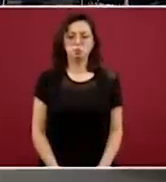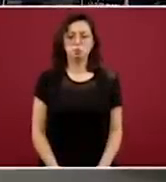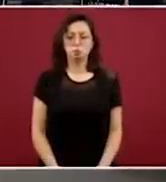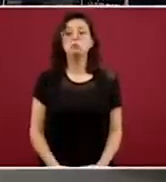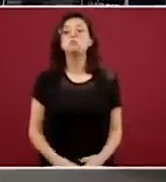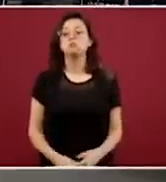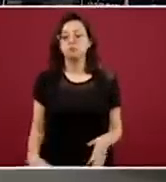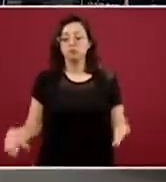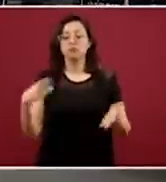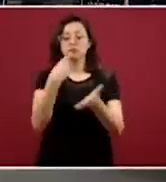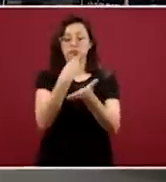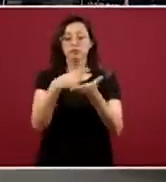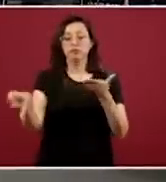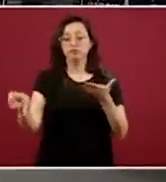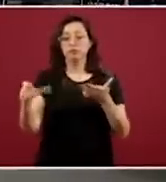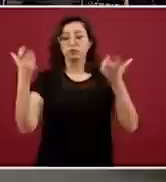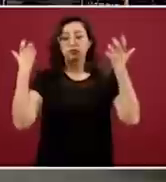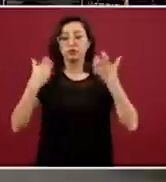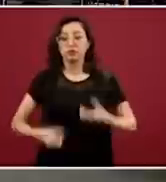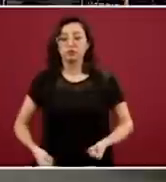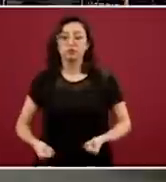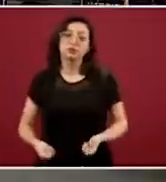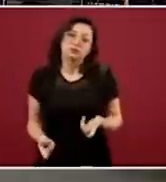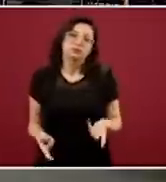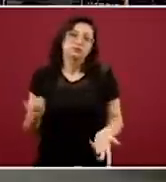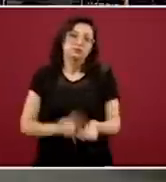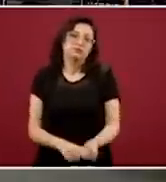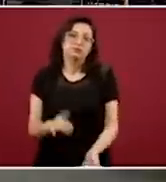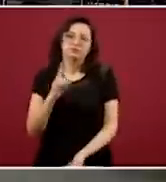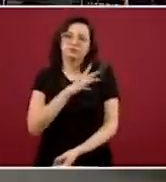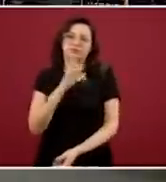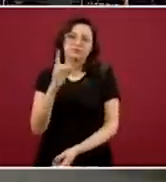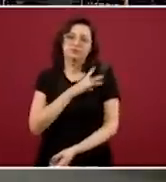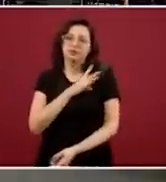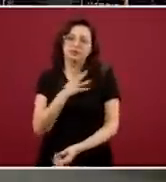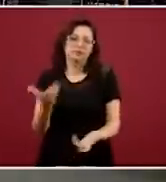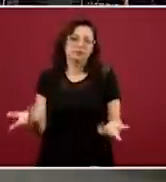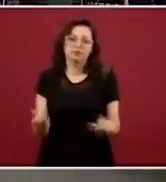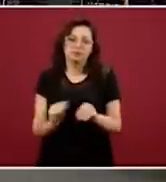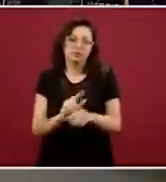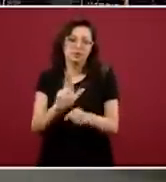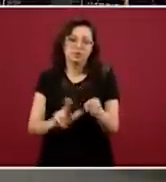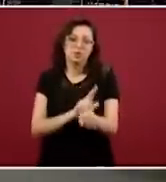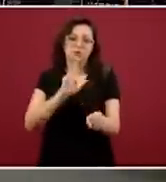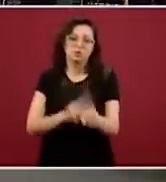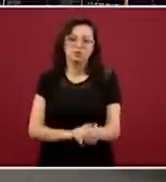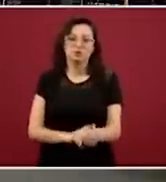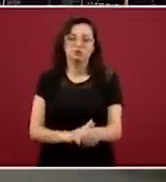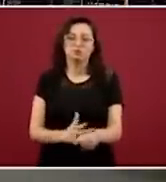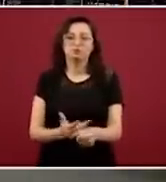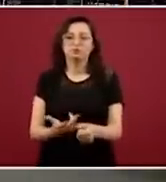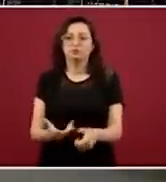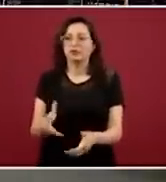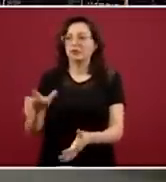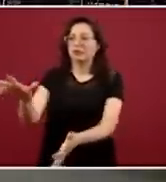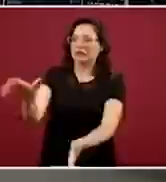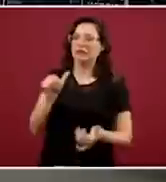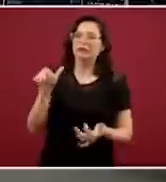Ah, compras. Compras de pánico son parte del pánico. Es decir, cuando hay un acúmulo desmedido